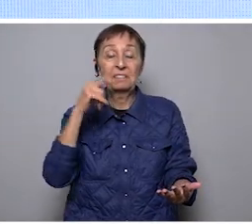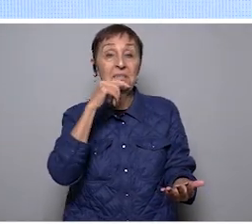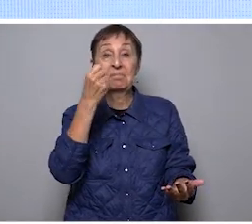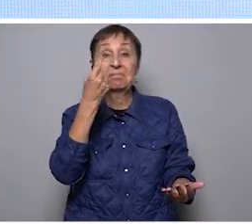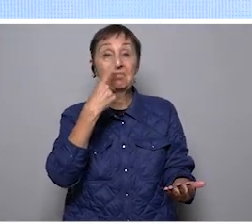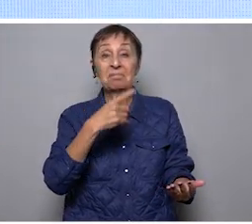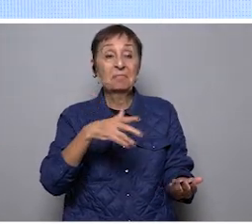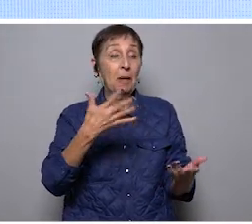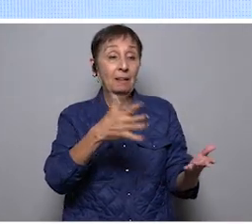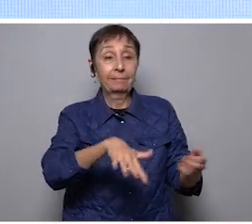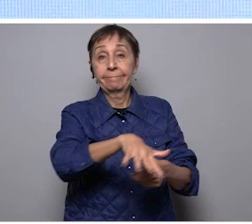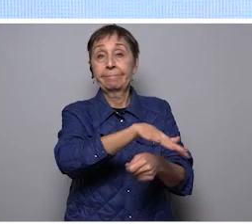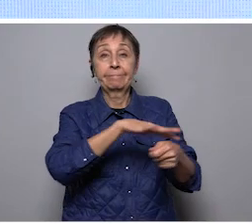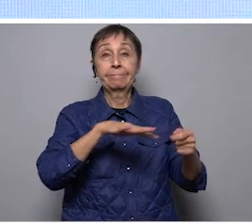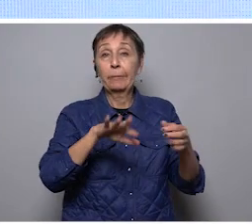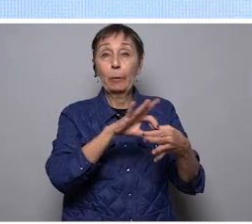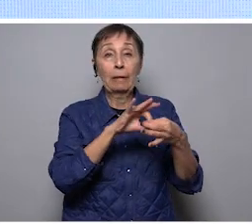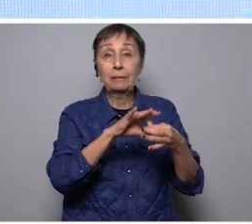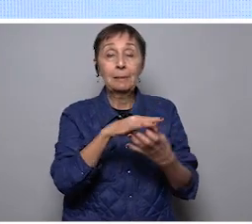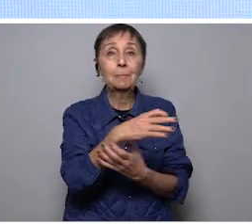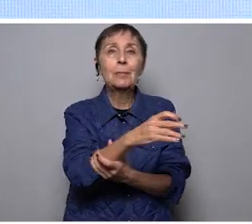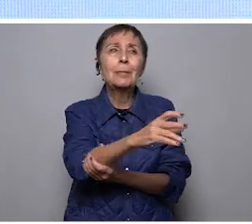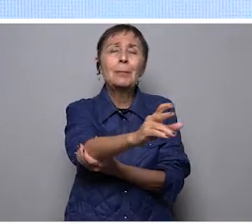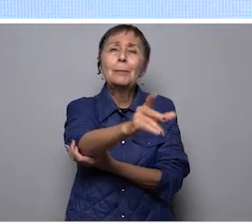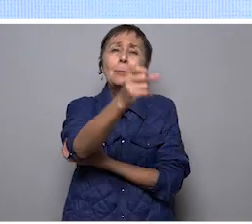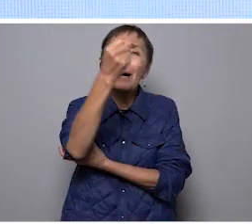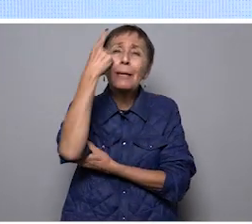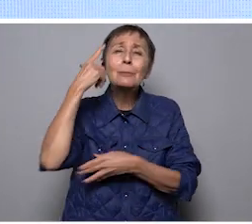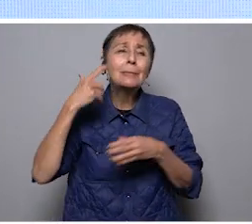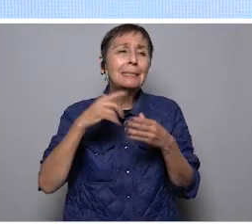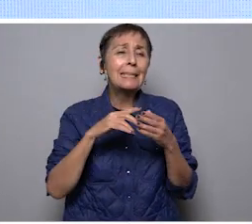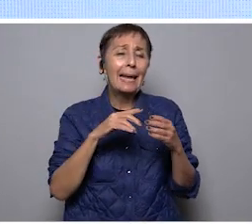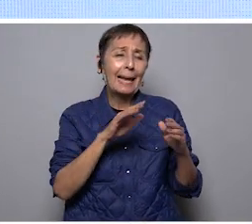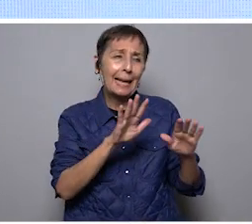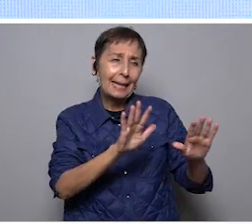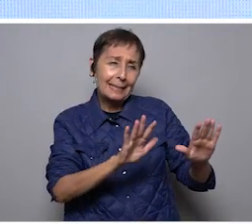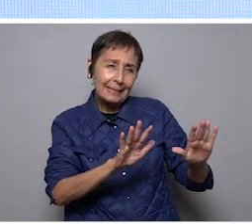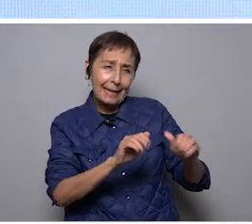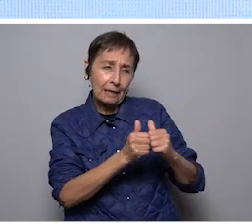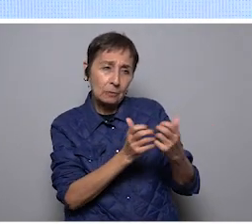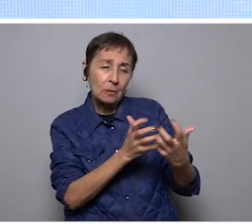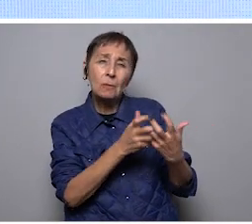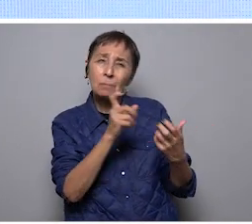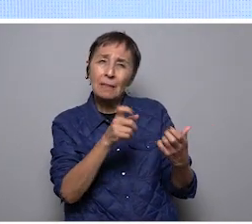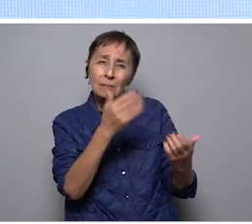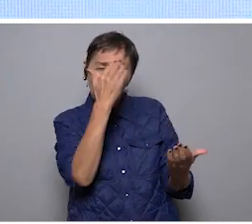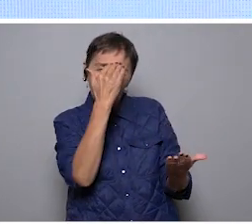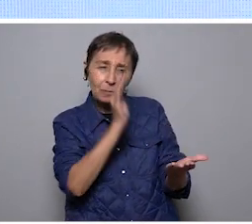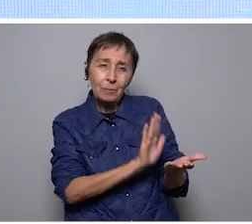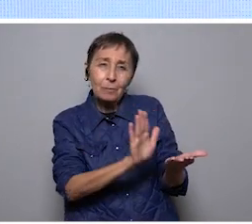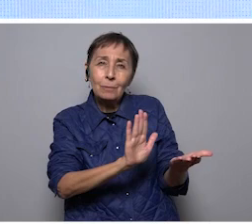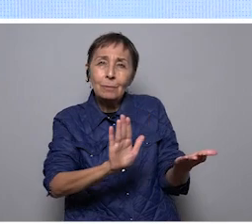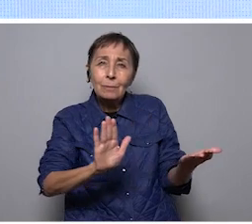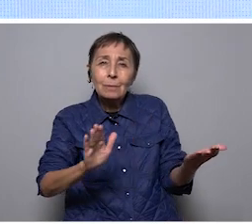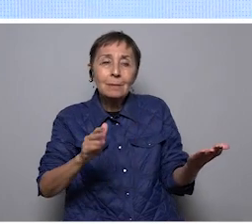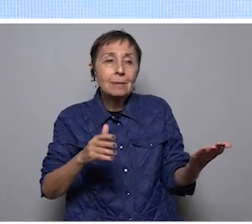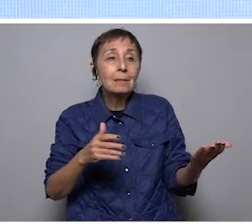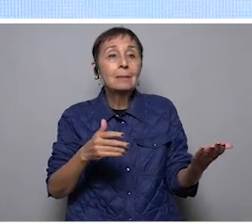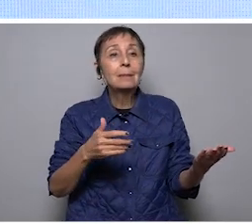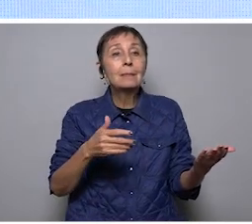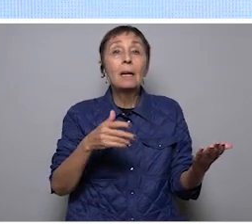fintech son un medio para un fin mayor y Estoy totalmente de acuerdo con Isabel en la medida que nosotros utilicemos la